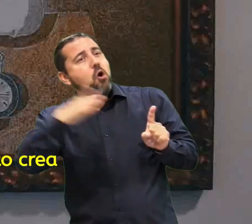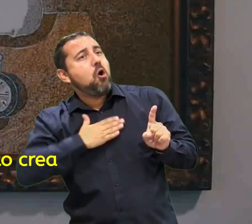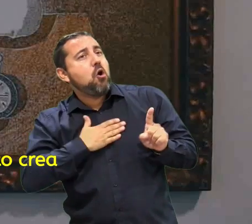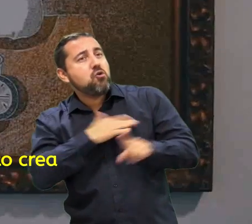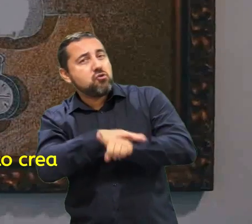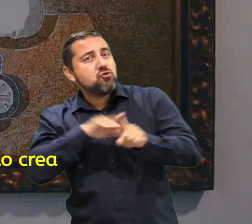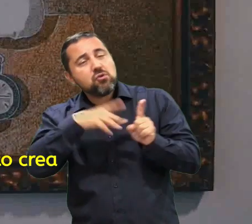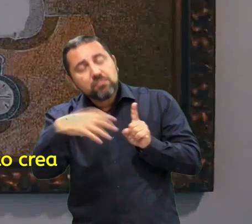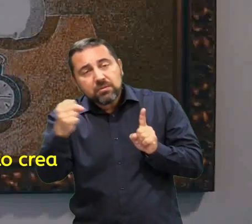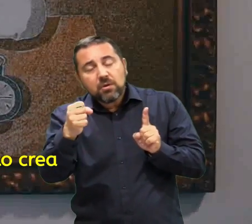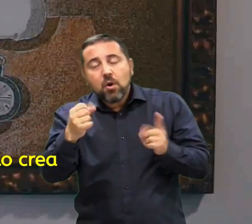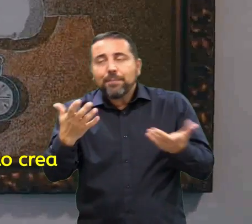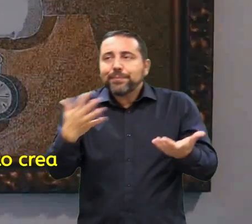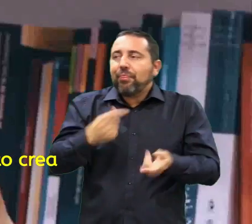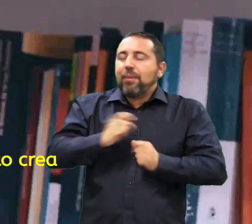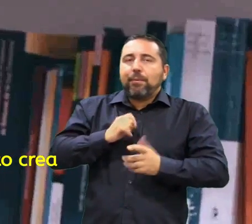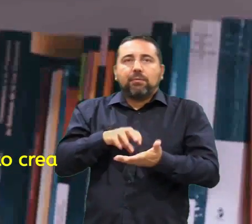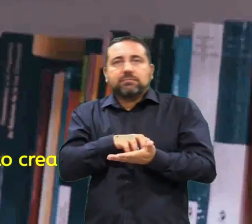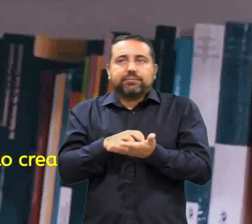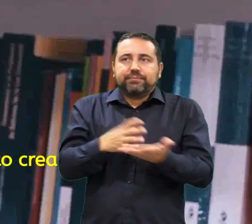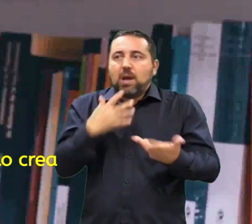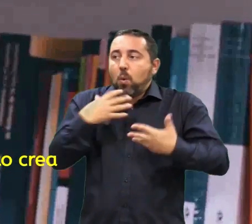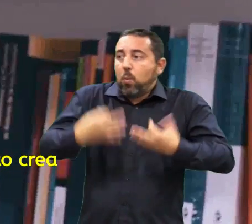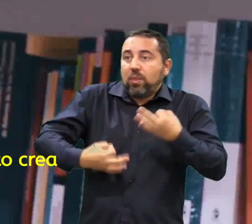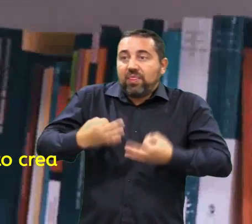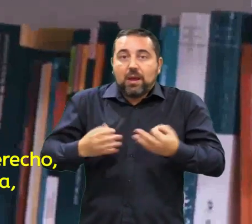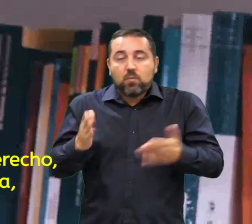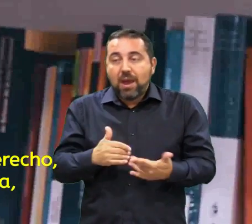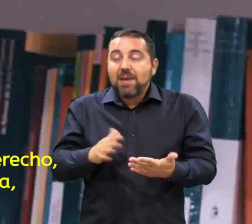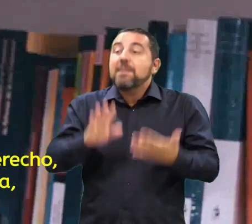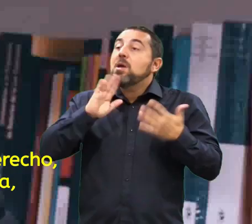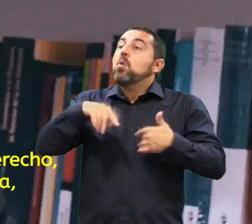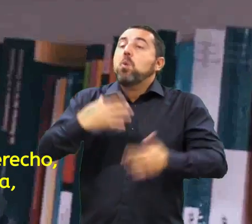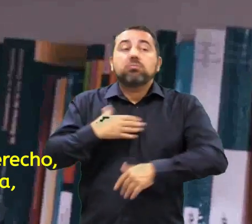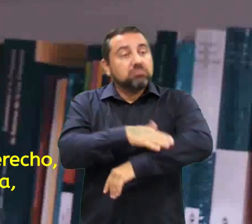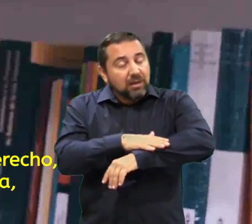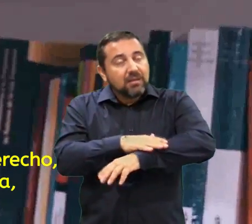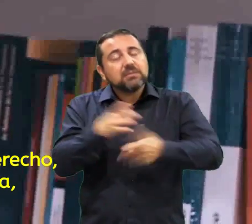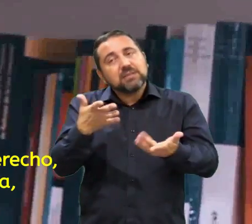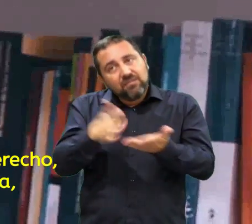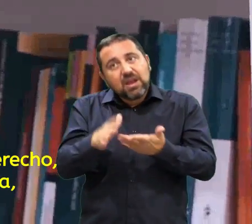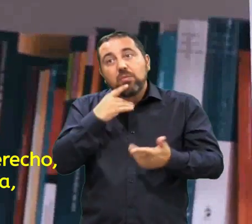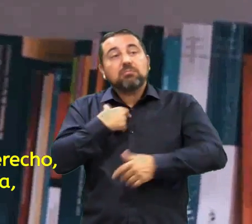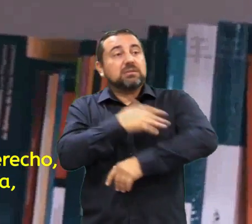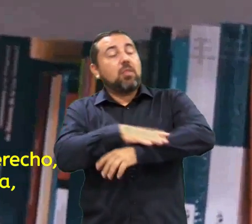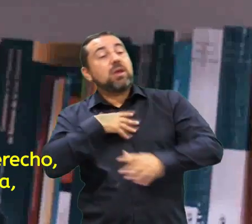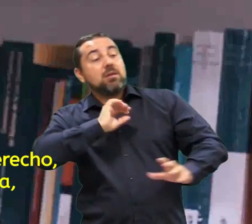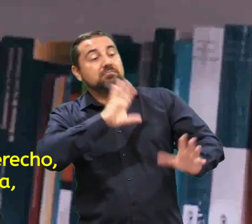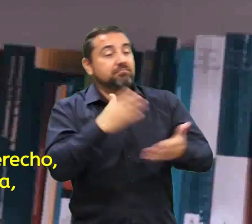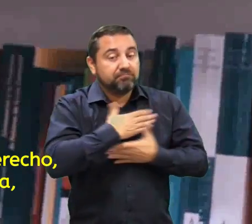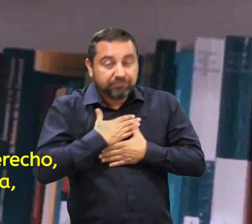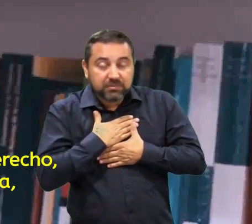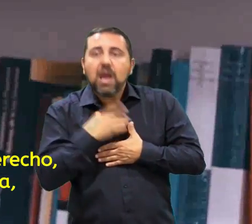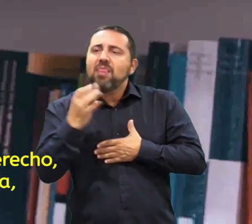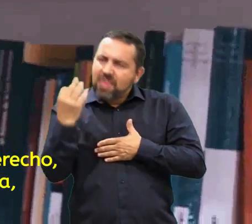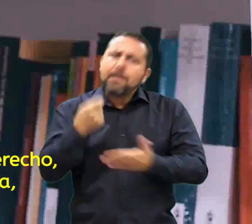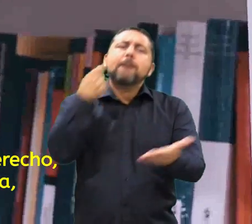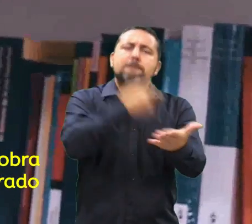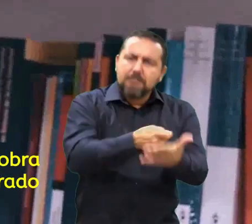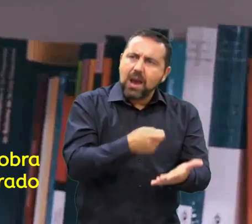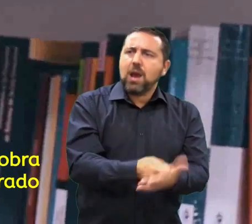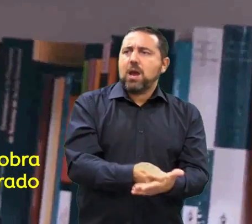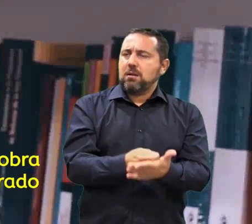es público y, por tanto, siempre crea cierta inseguridad jurídica. Y luego que el Estado, cuando ejerza ese derecho, pague el precio de mercado de la